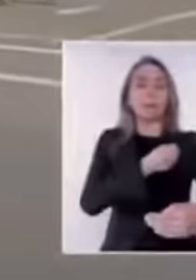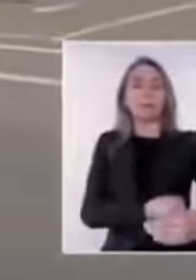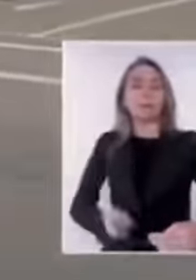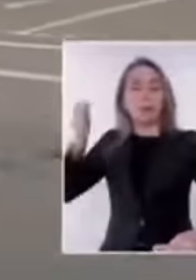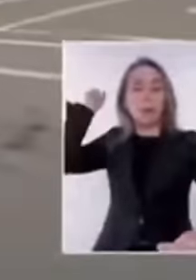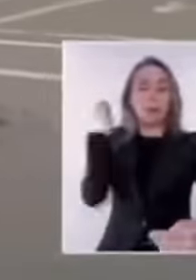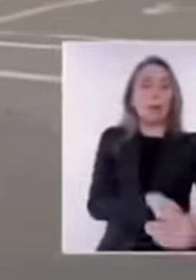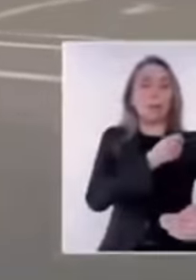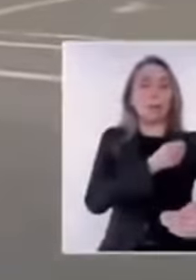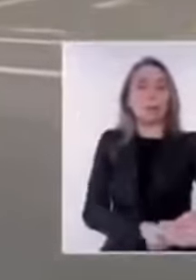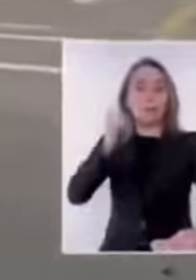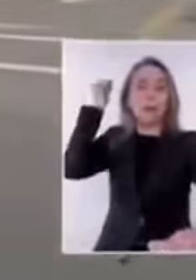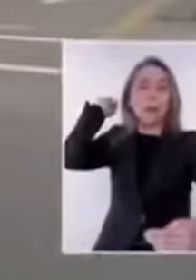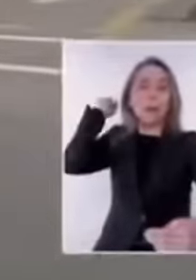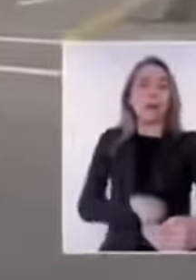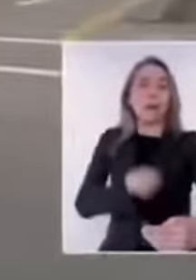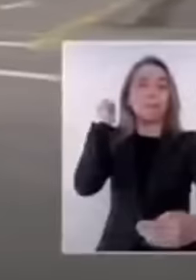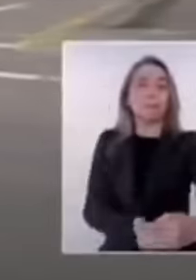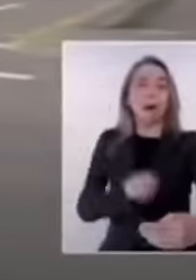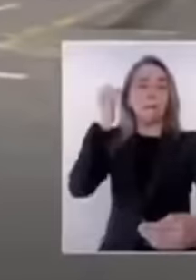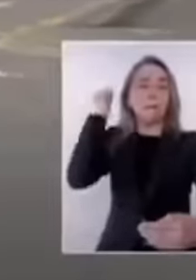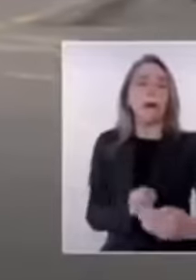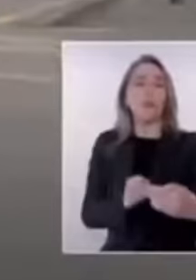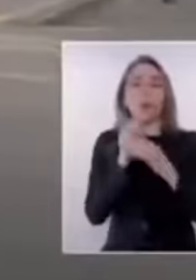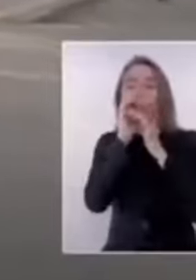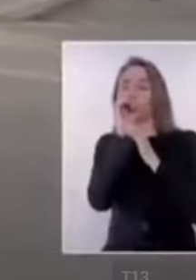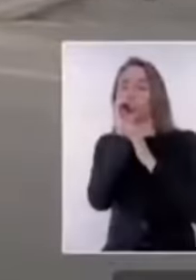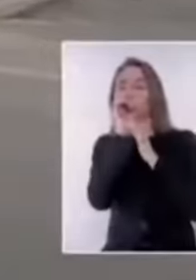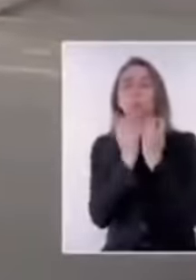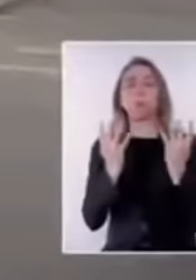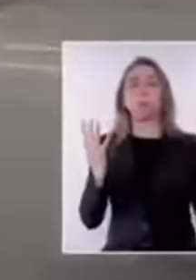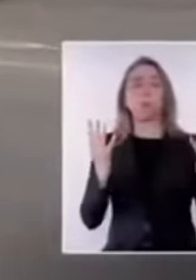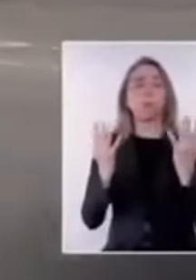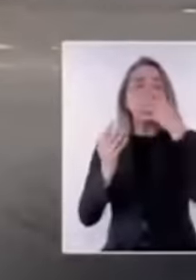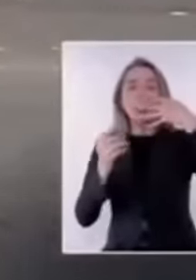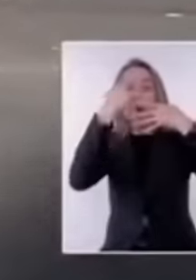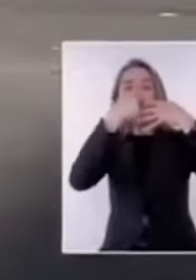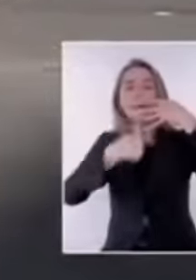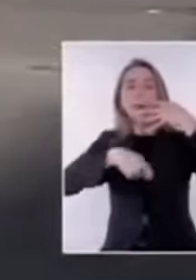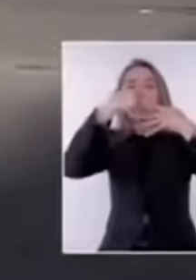¿Cómo era que se llamaba esto? El sable.